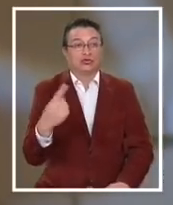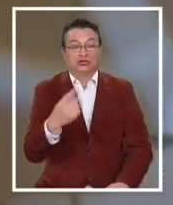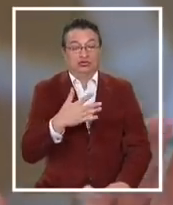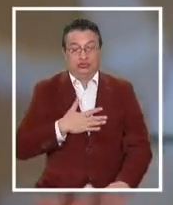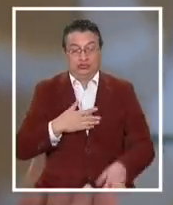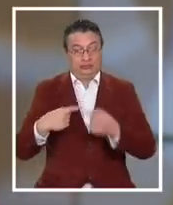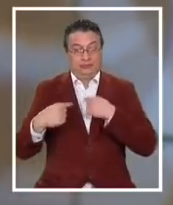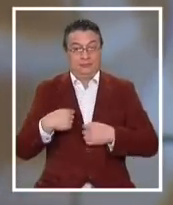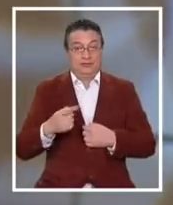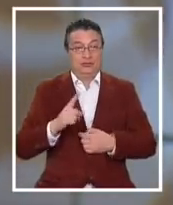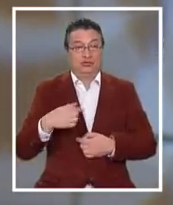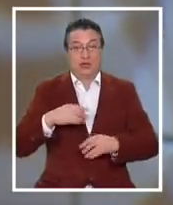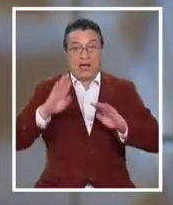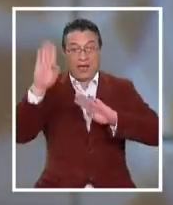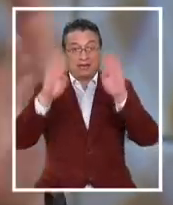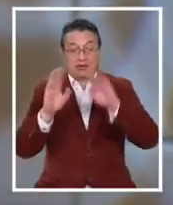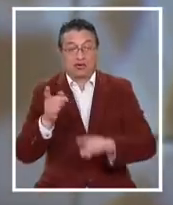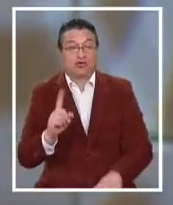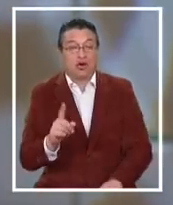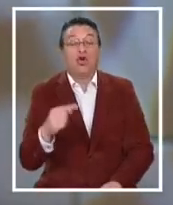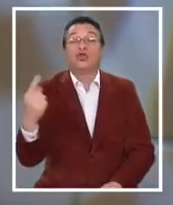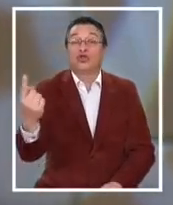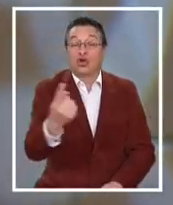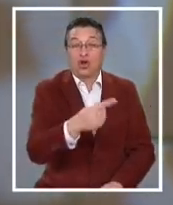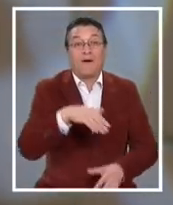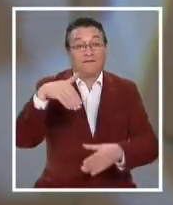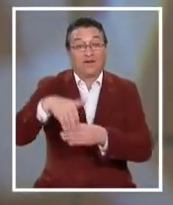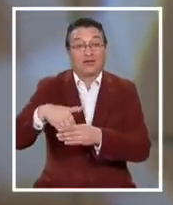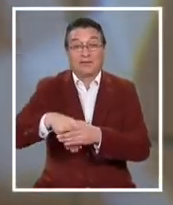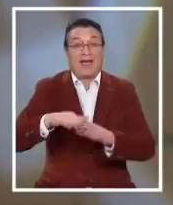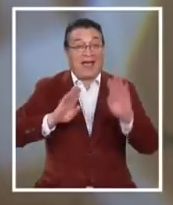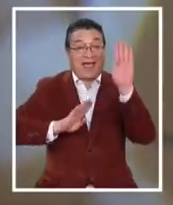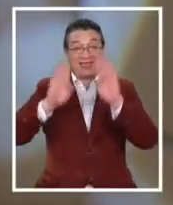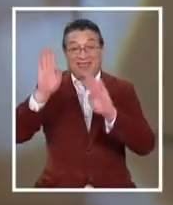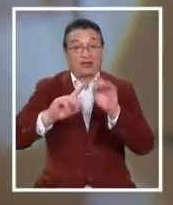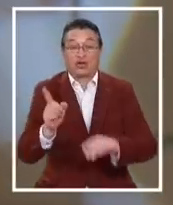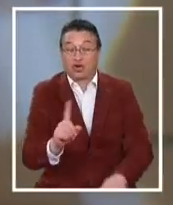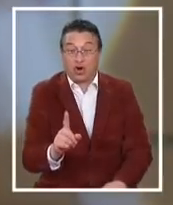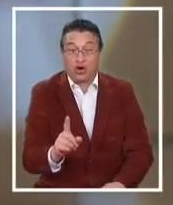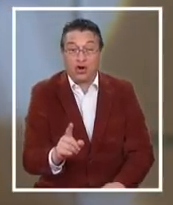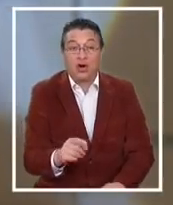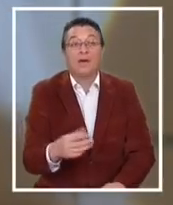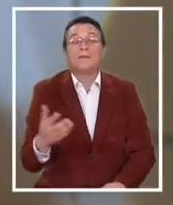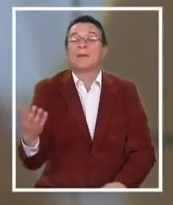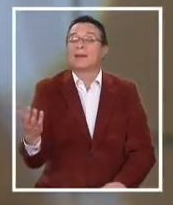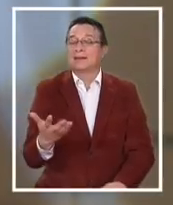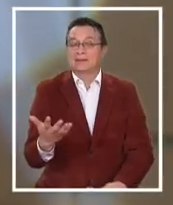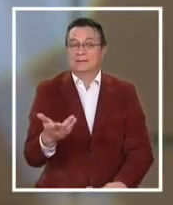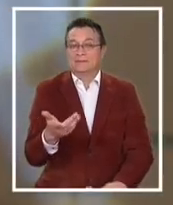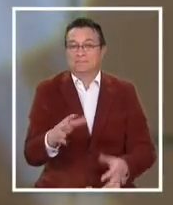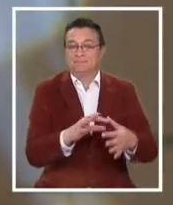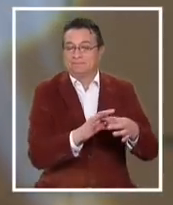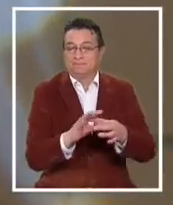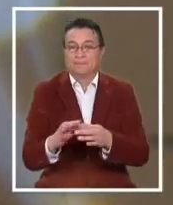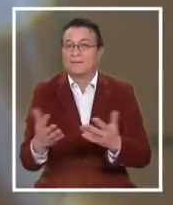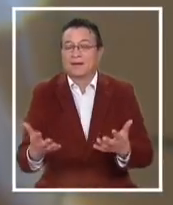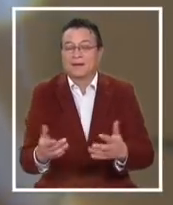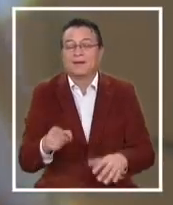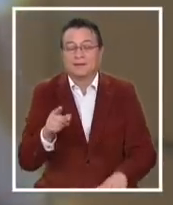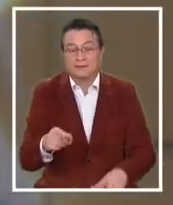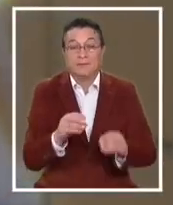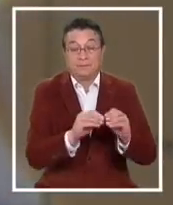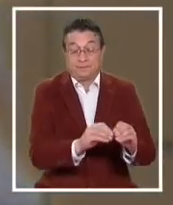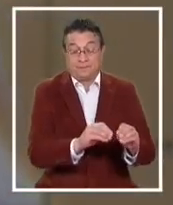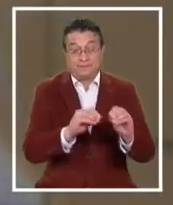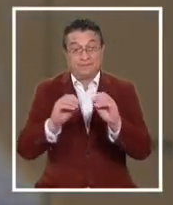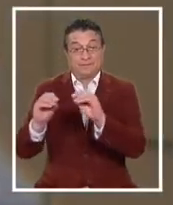nosotros mismos de partida. Yo no soy candidato, todos quienes votaron no son candidatos. Se trata de que cuando se extiende